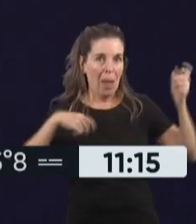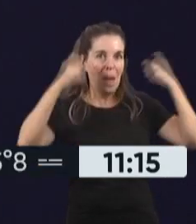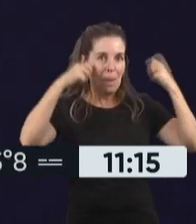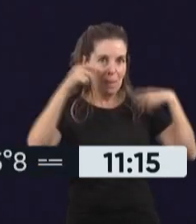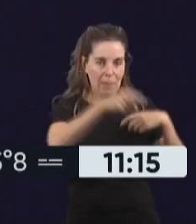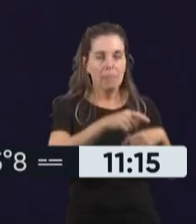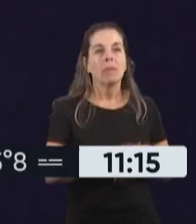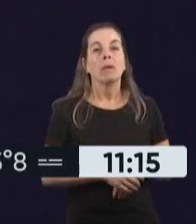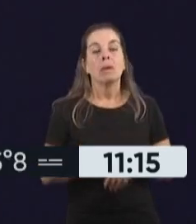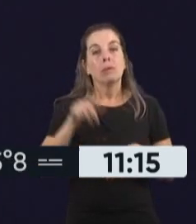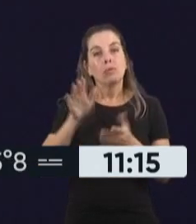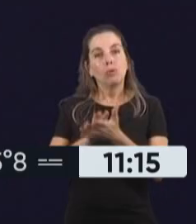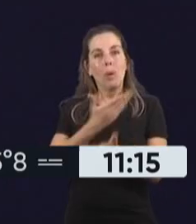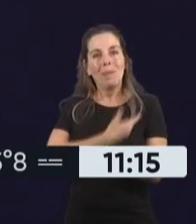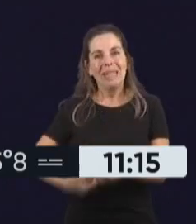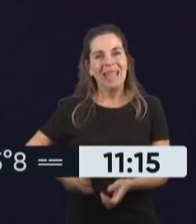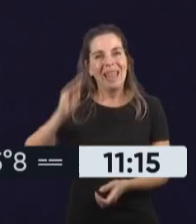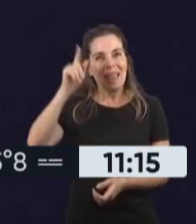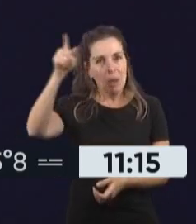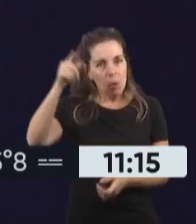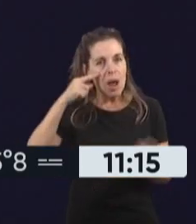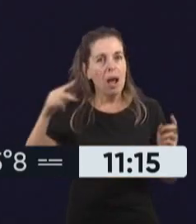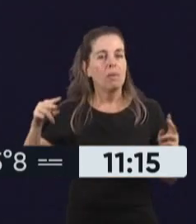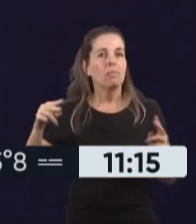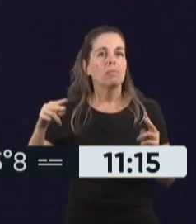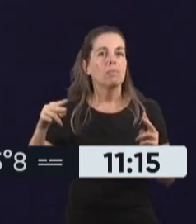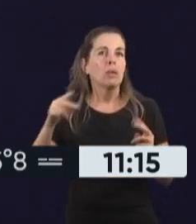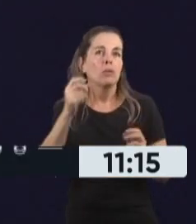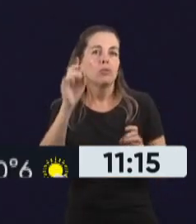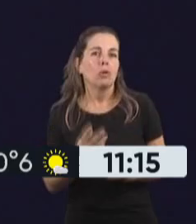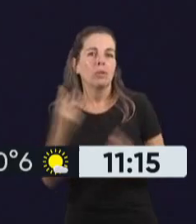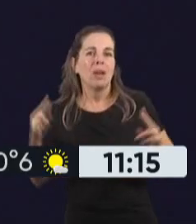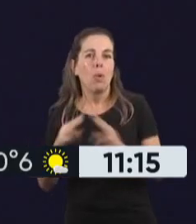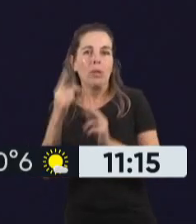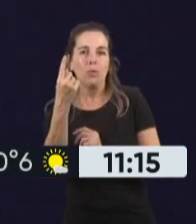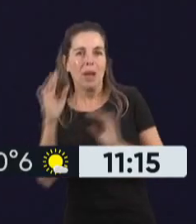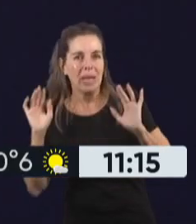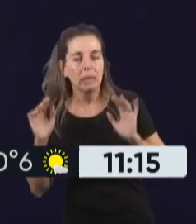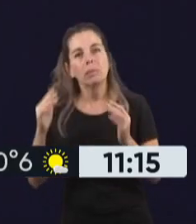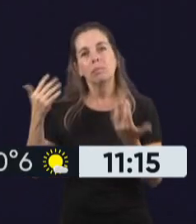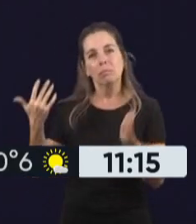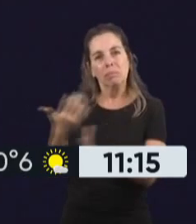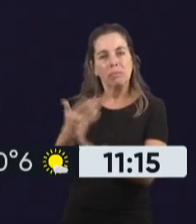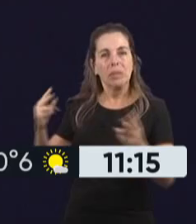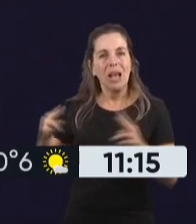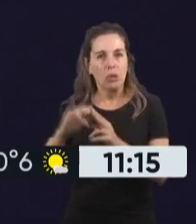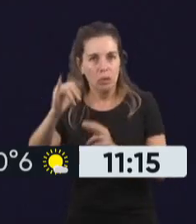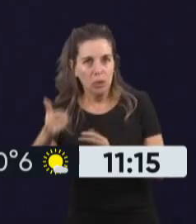hablado de manera bilateral, se han encontrado en un encuentro casual, se han saludado cordialmente como deben hacer